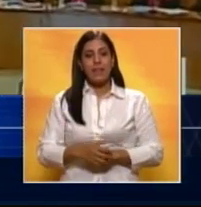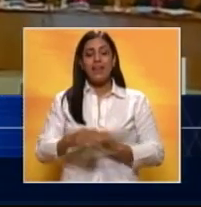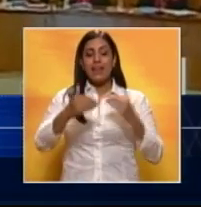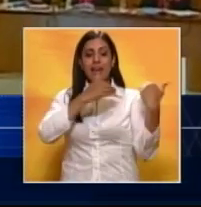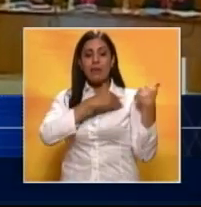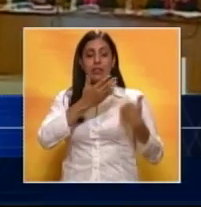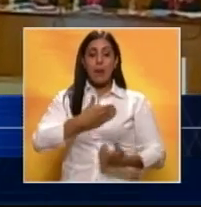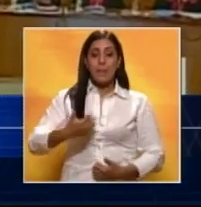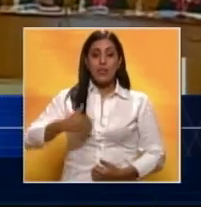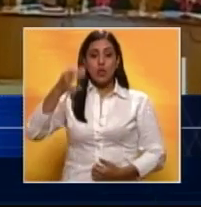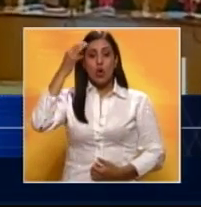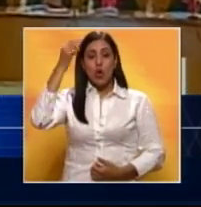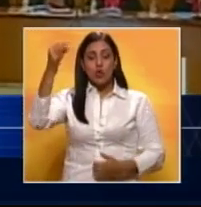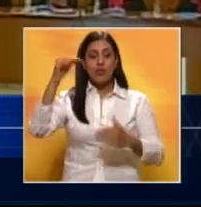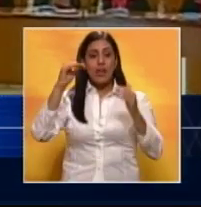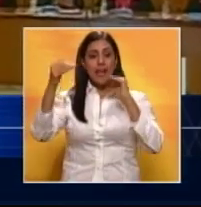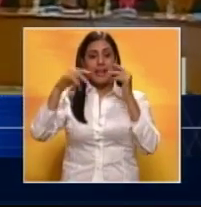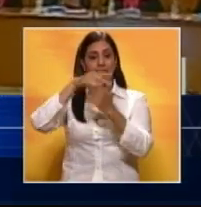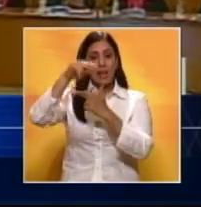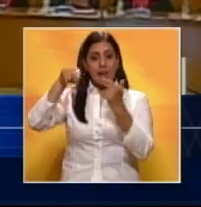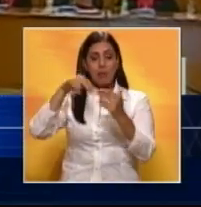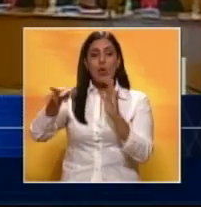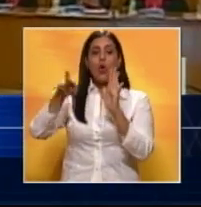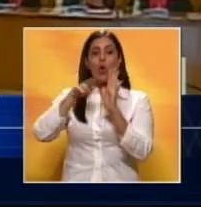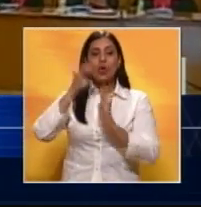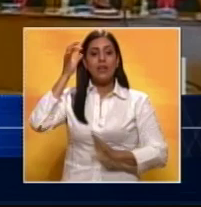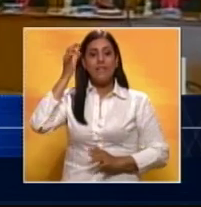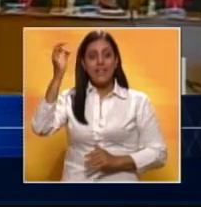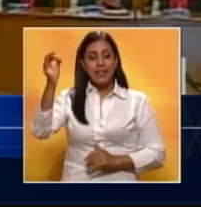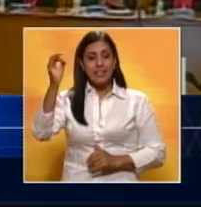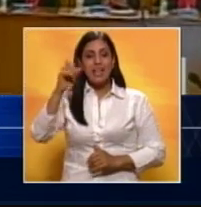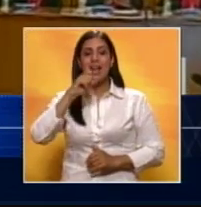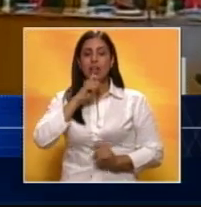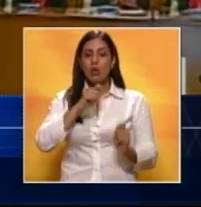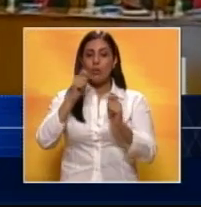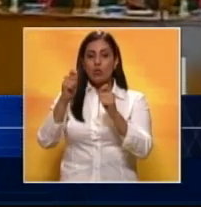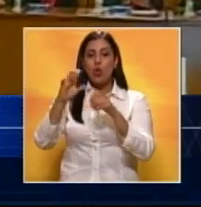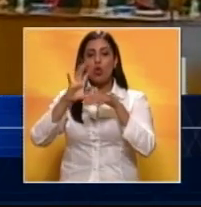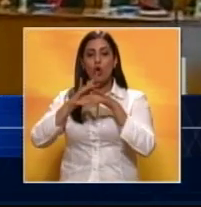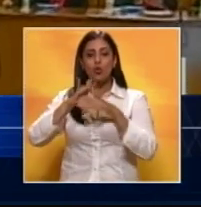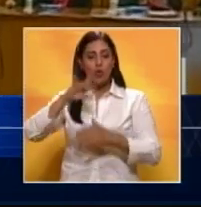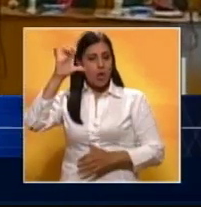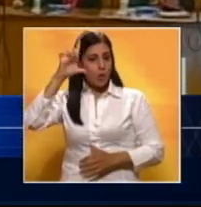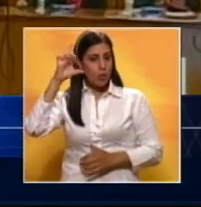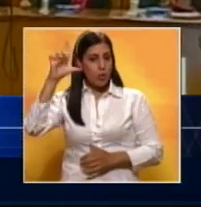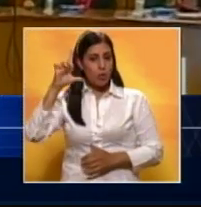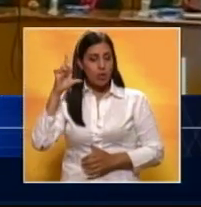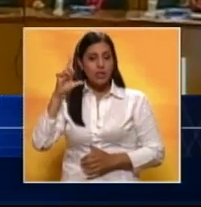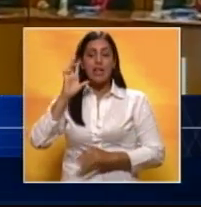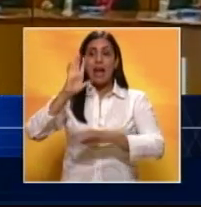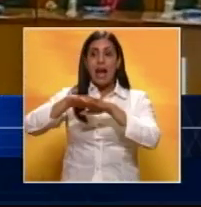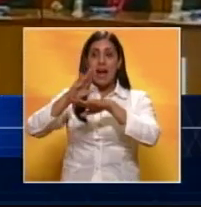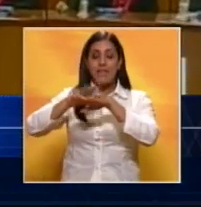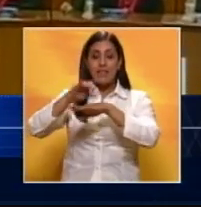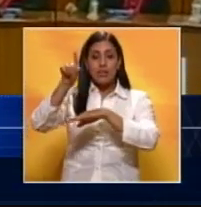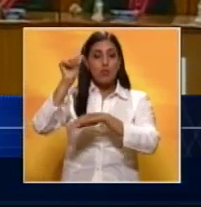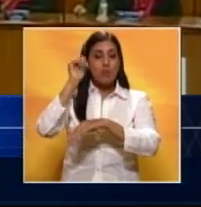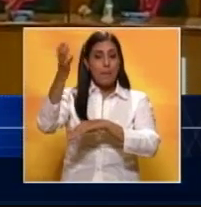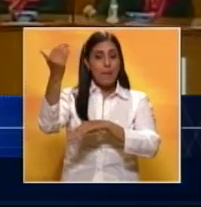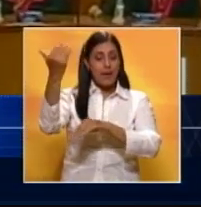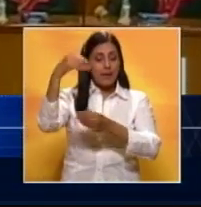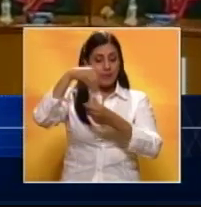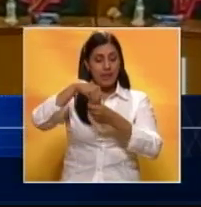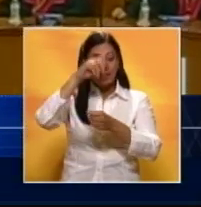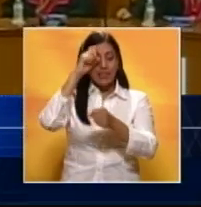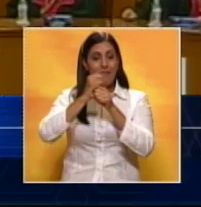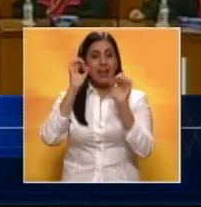emanado de la Presidencia del Consejo Moral Republicano, remitido a la Fiscal General de la República, doctora Luisa Ortega Díaz, convocándola a